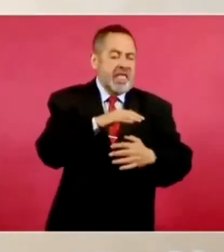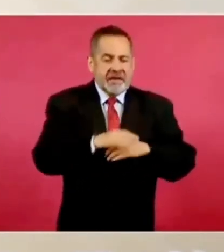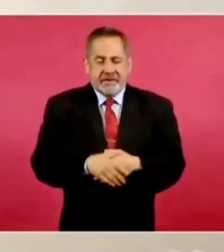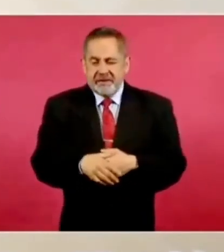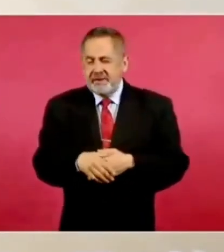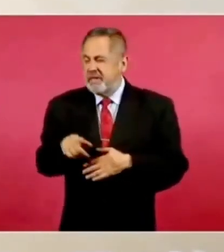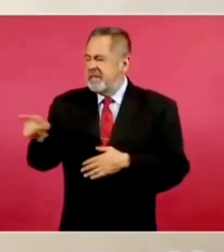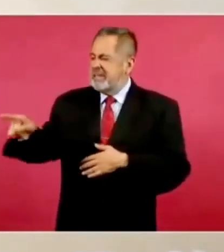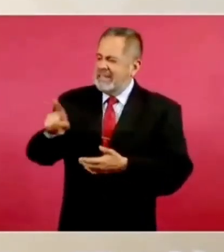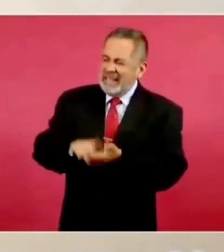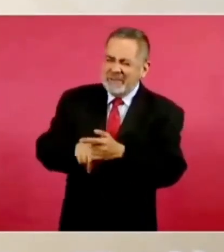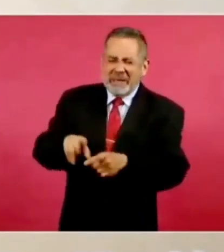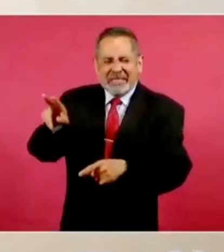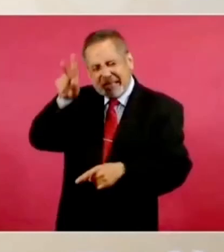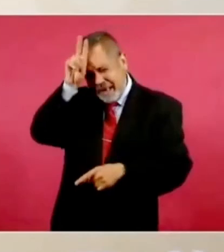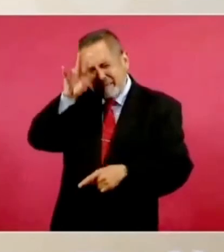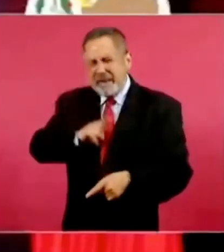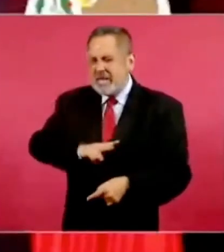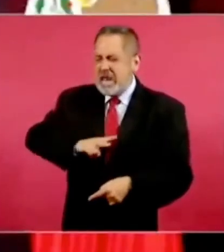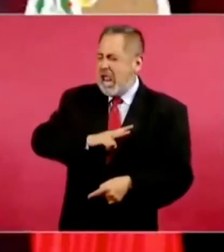insecto venenoso,